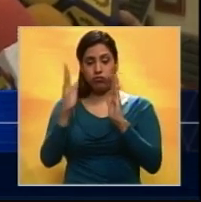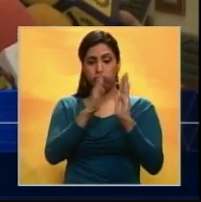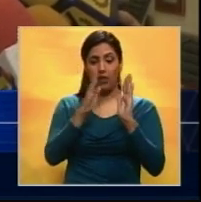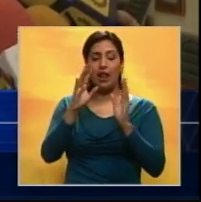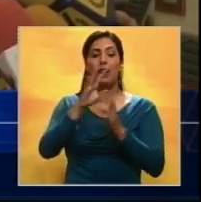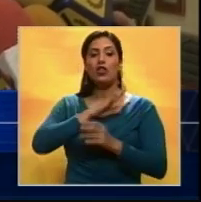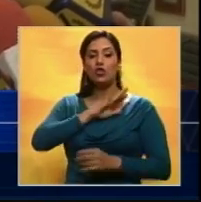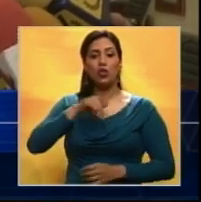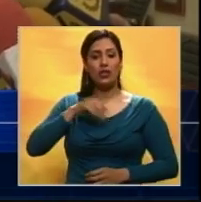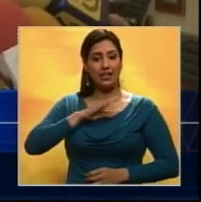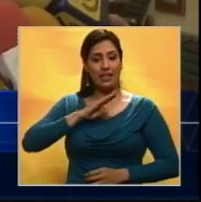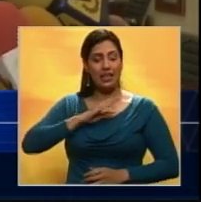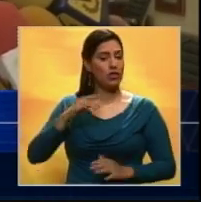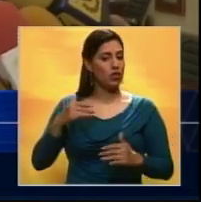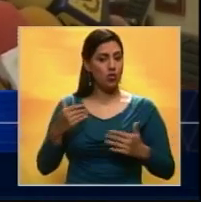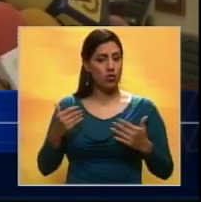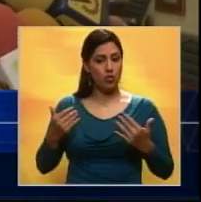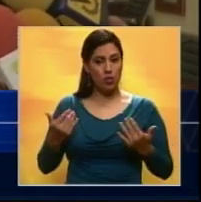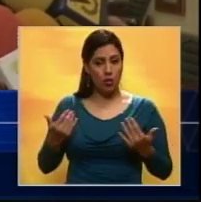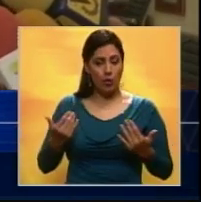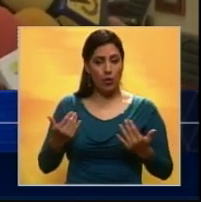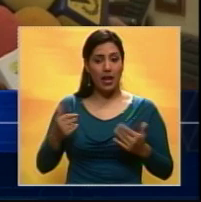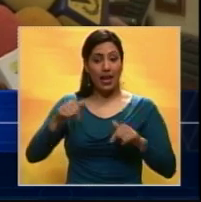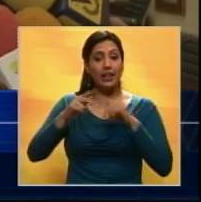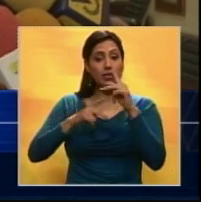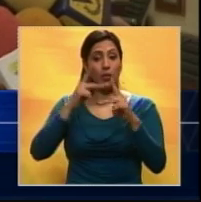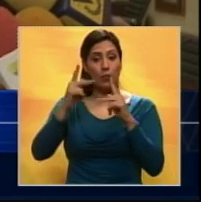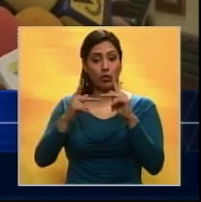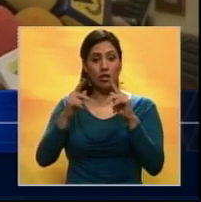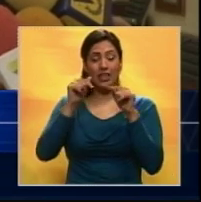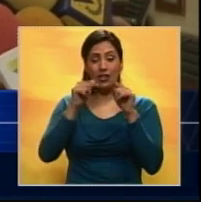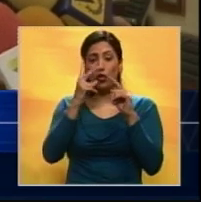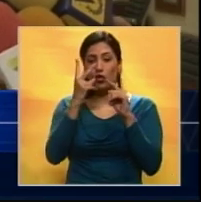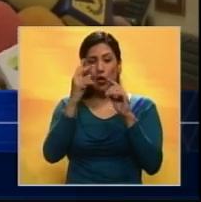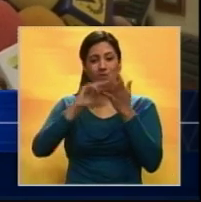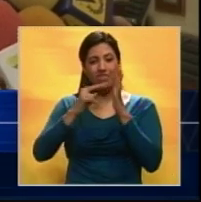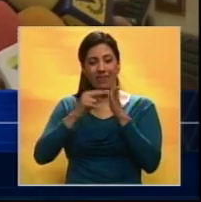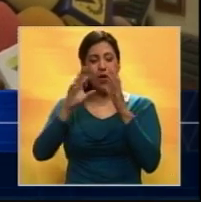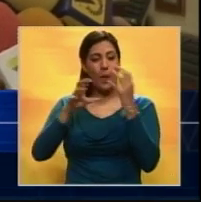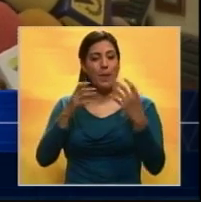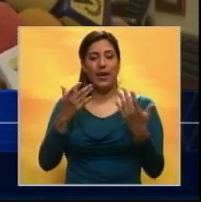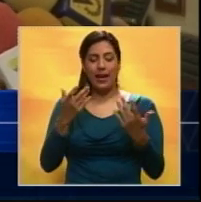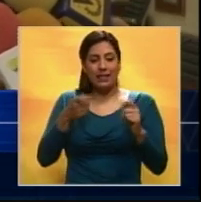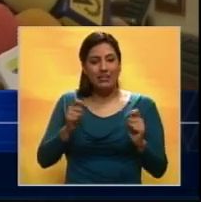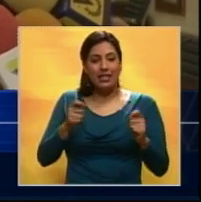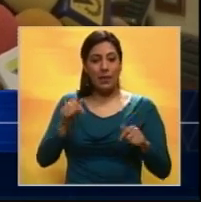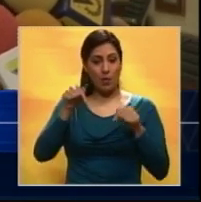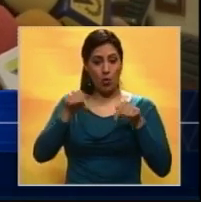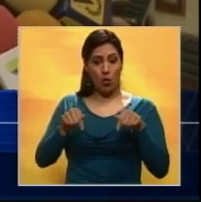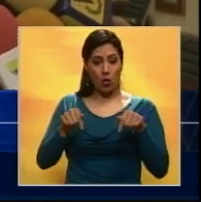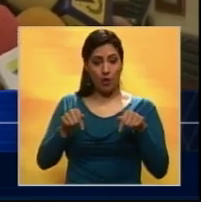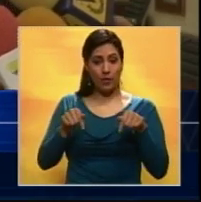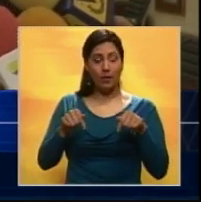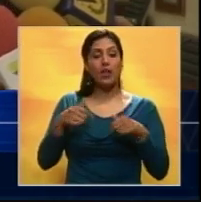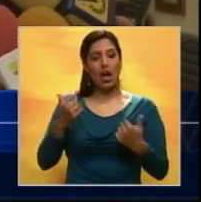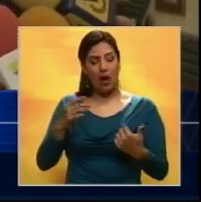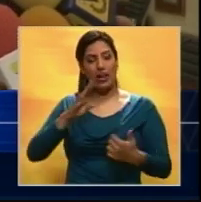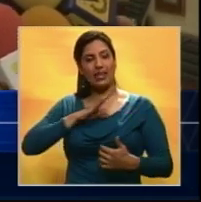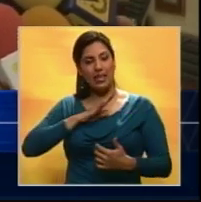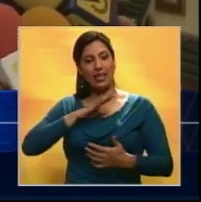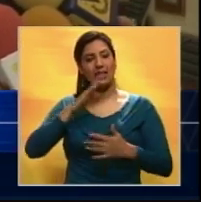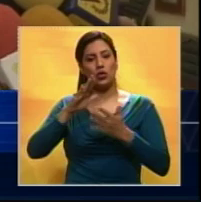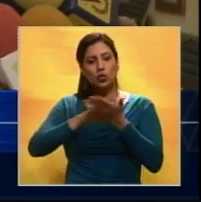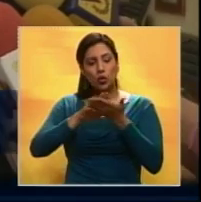críticos que tenemos justamente con respecto a este proceso. Esos 2 puntos críticos fueron tratados hoy y se van a tomar